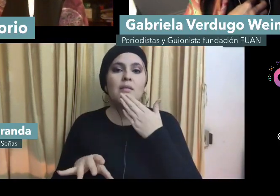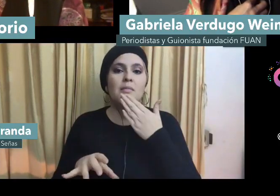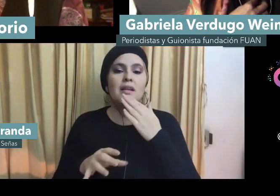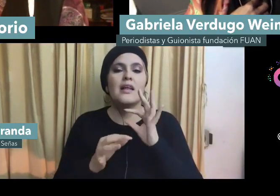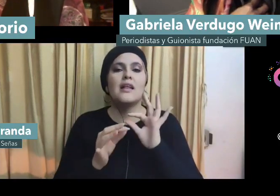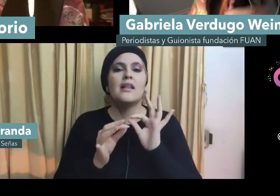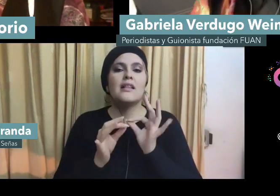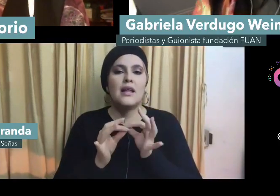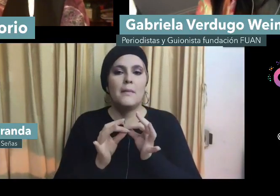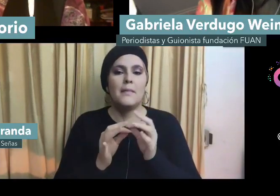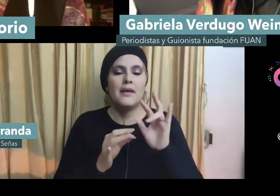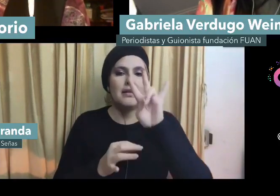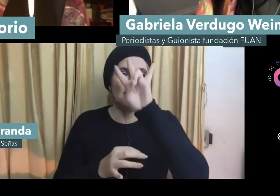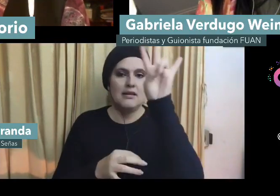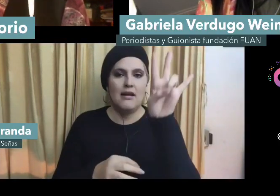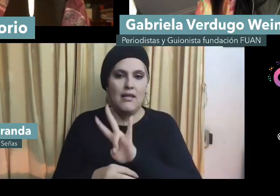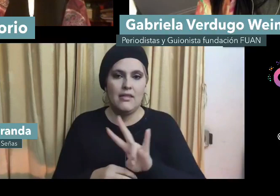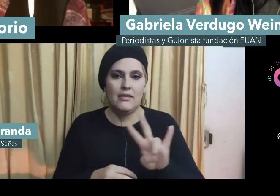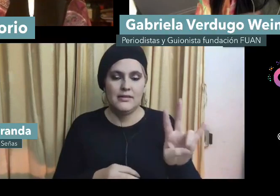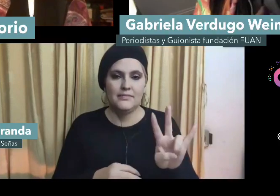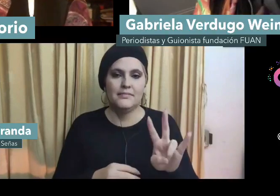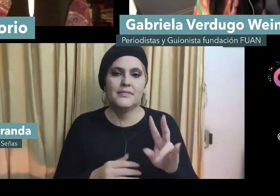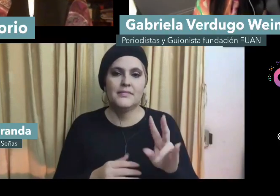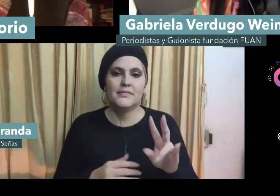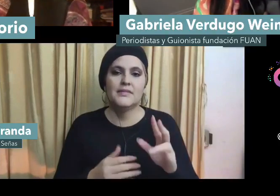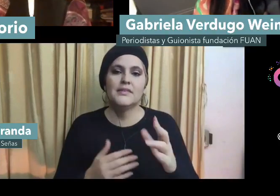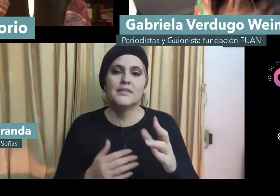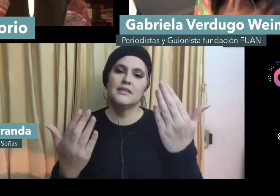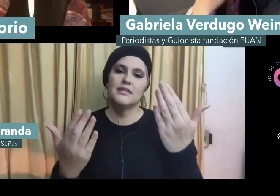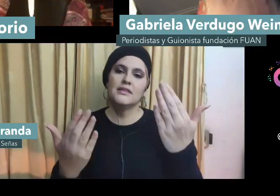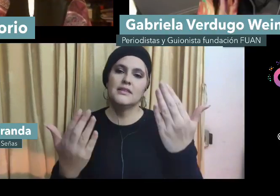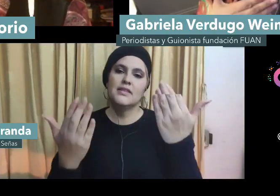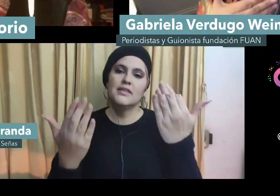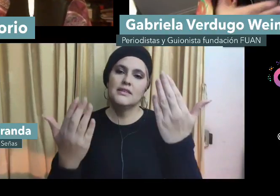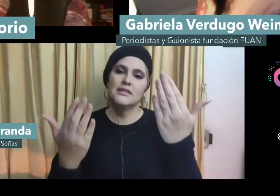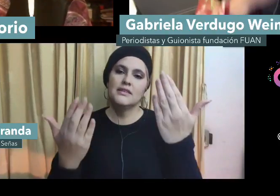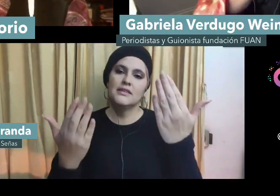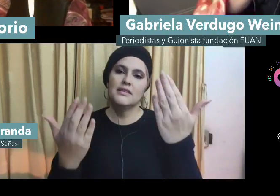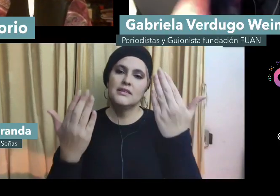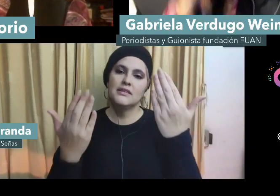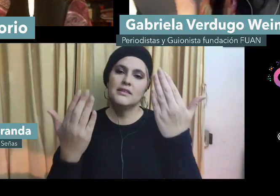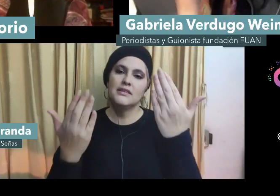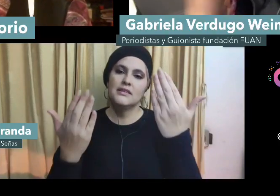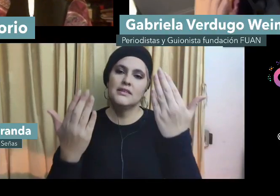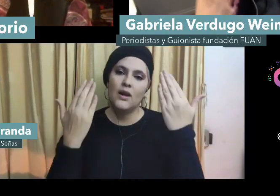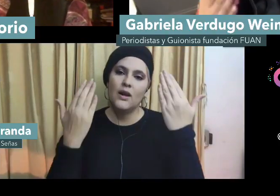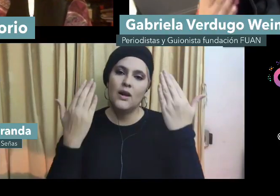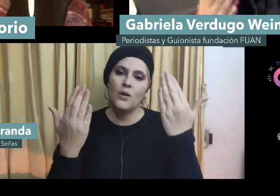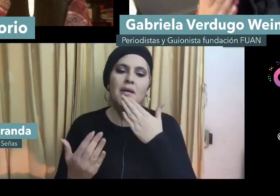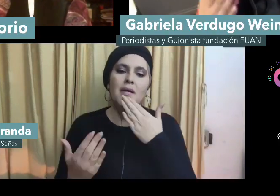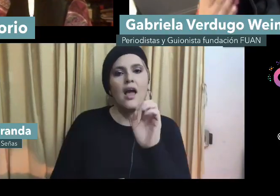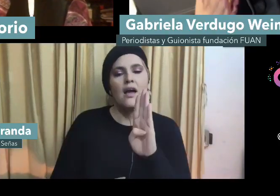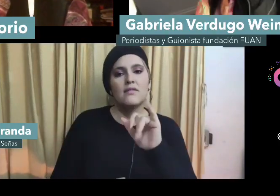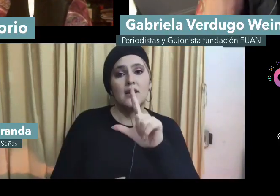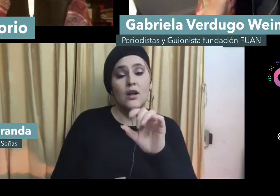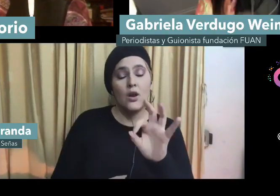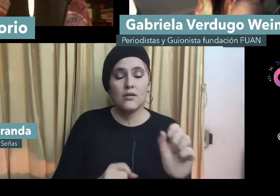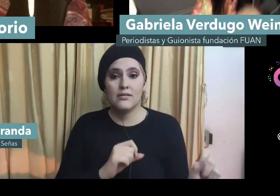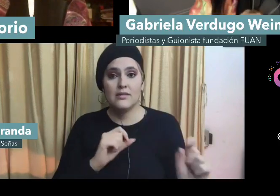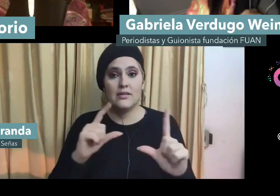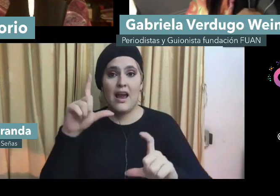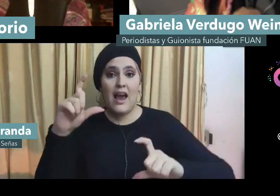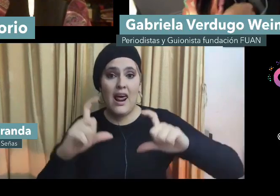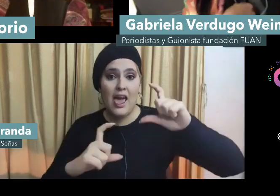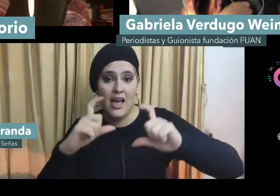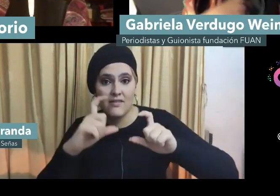de Discapacidad. Un saludo también a Paola Tavilo, que nos ha colaborado, toda la gráfica, todas las imágenes que han visto de esta jornada, ha sido un aporte de Paola